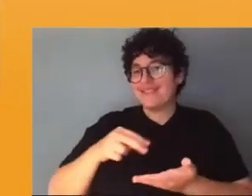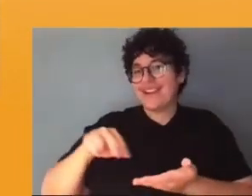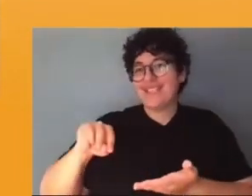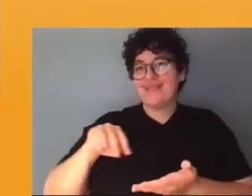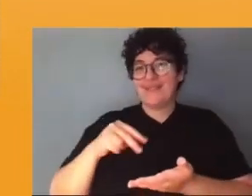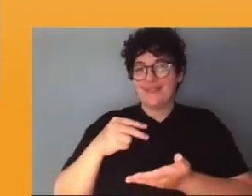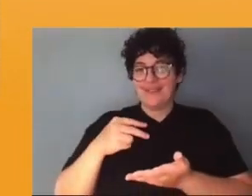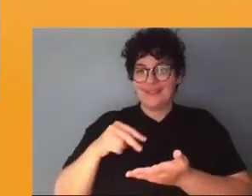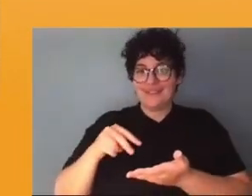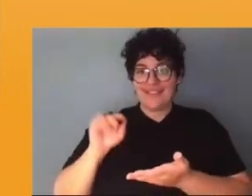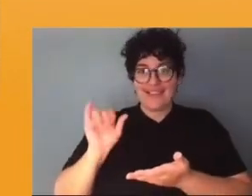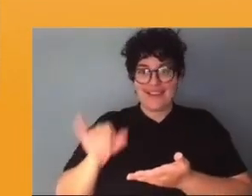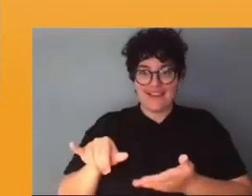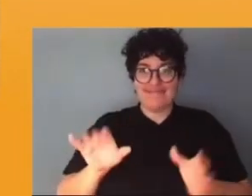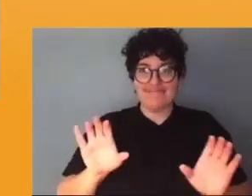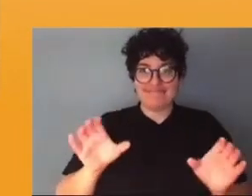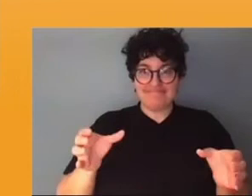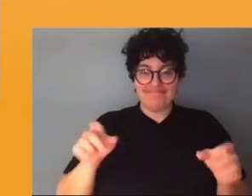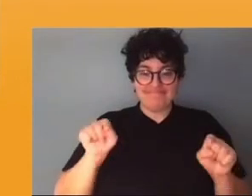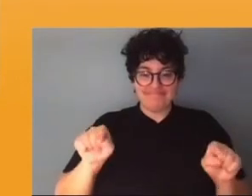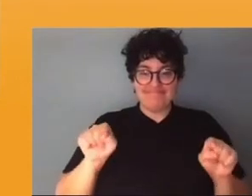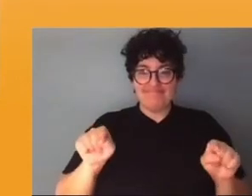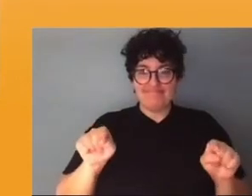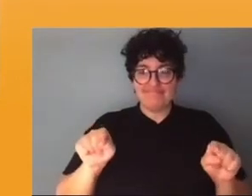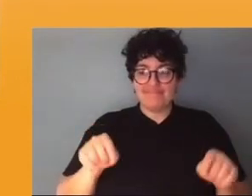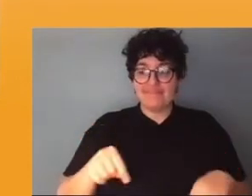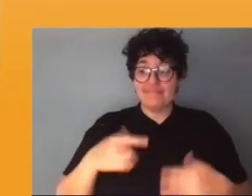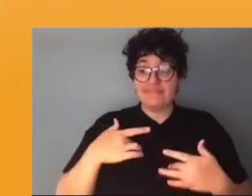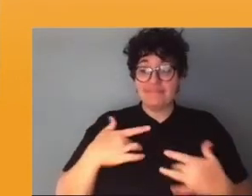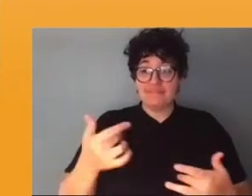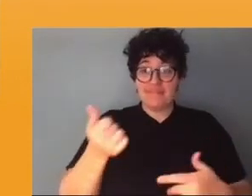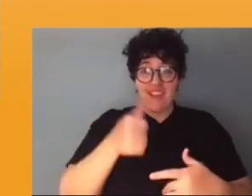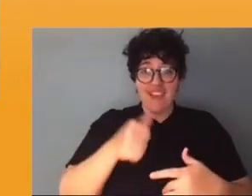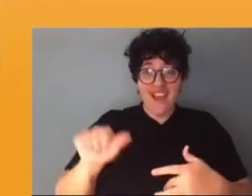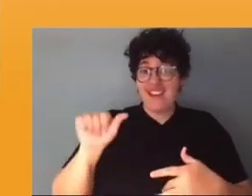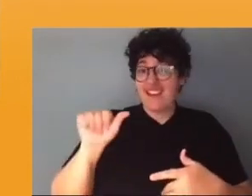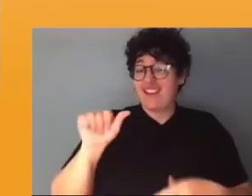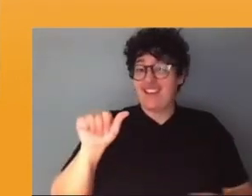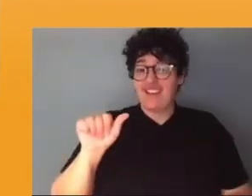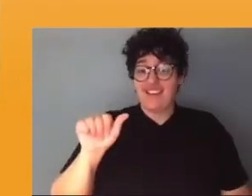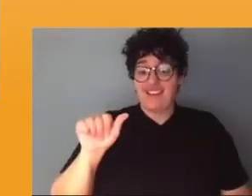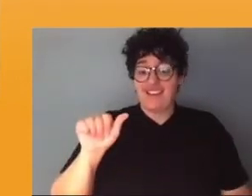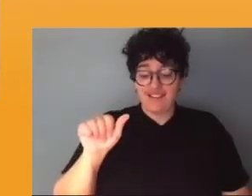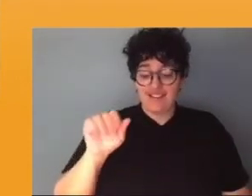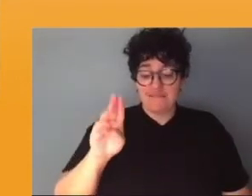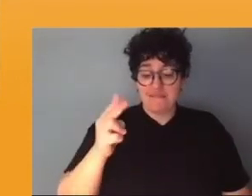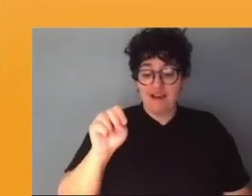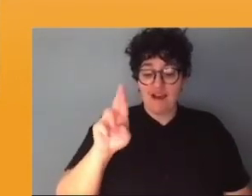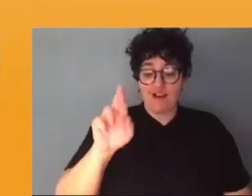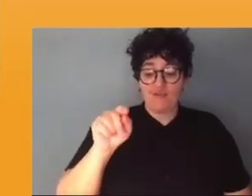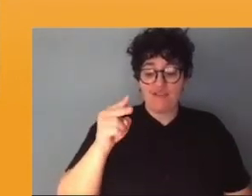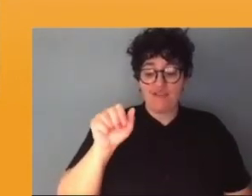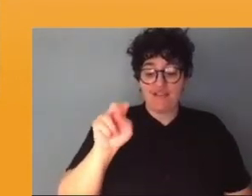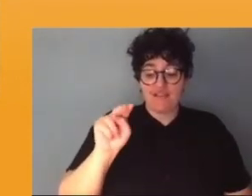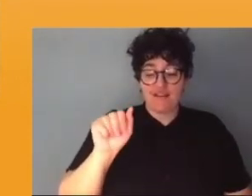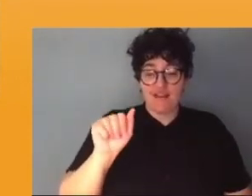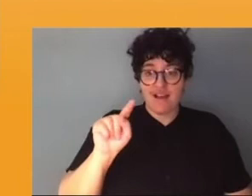Y normalmente en todas las piezas de danza vas a ver